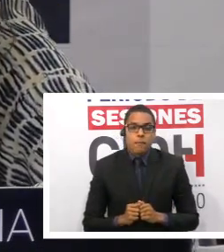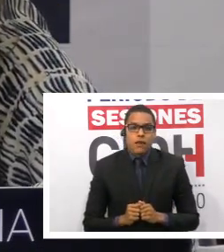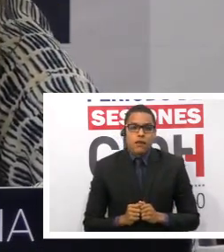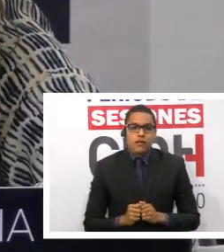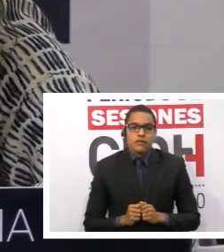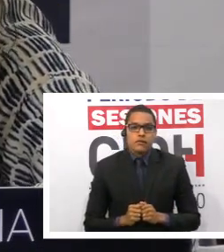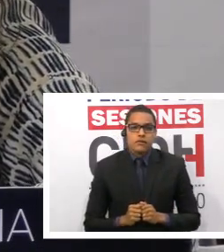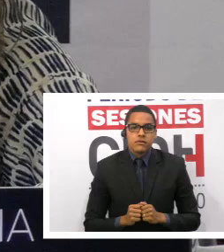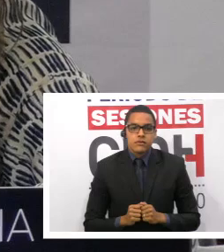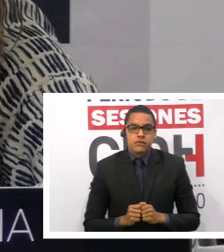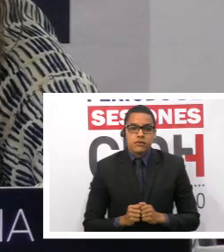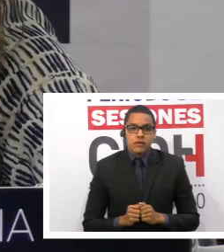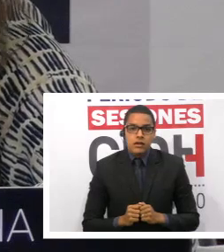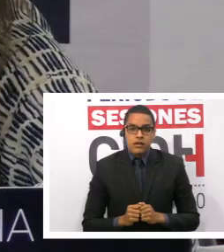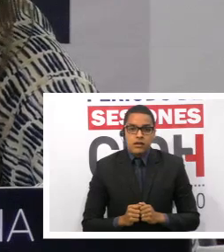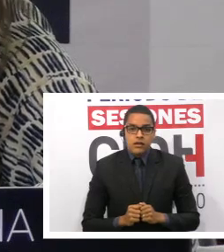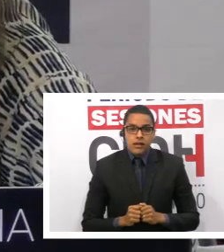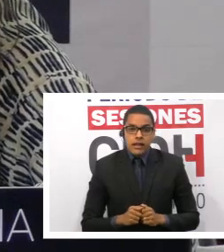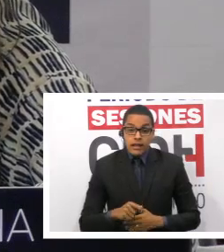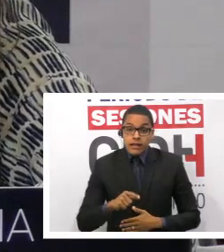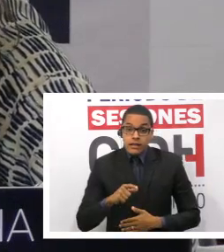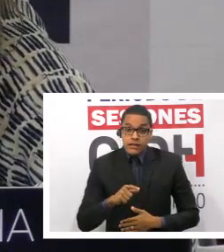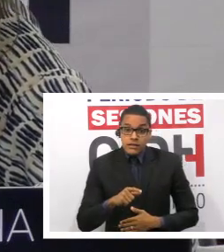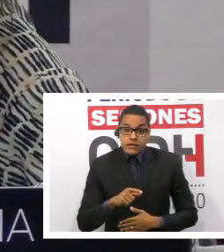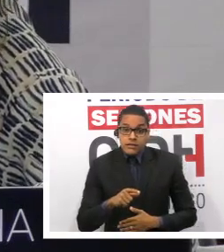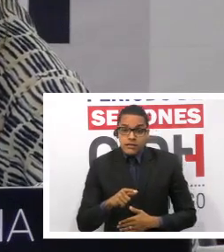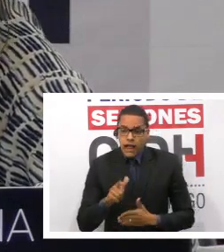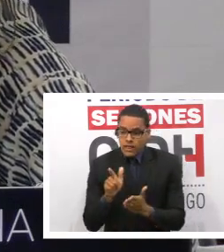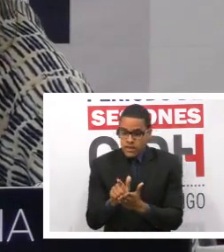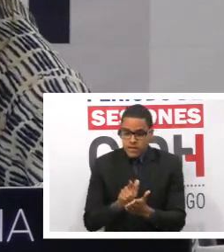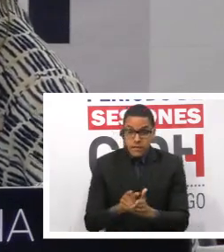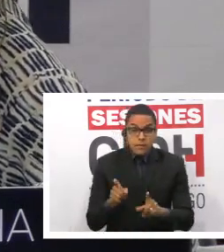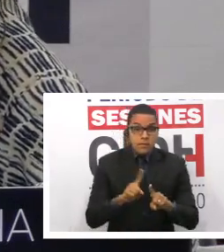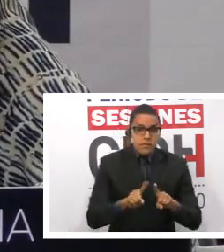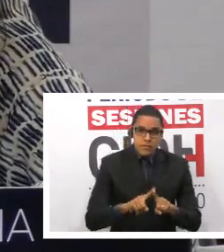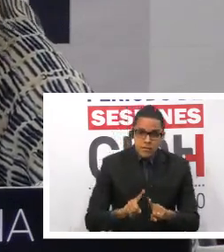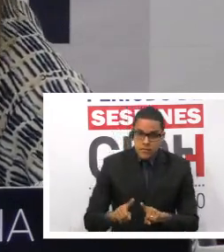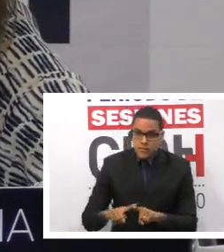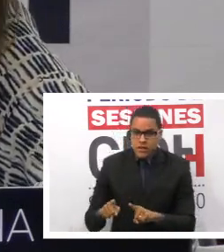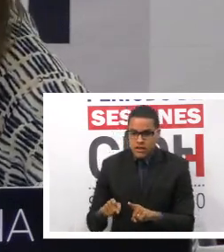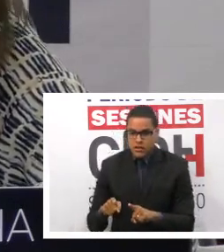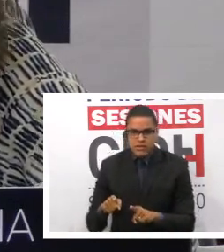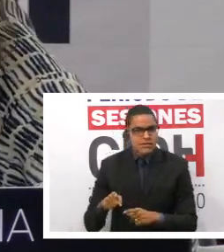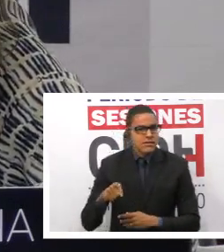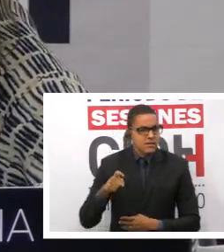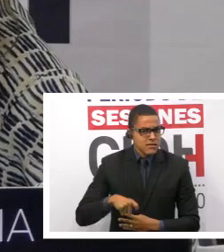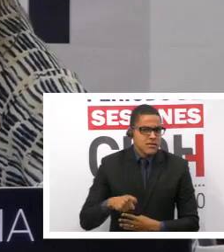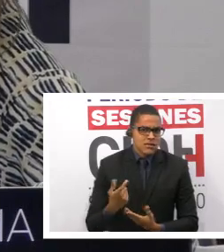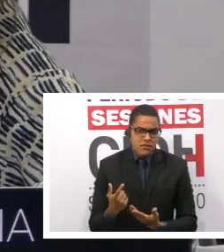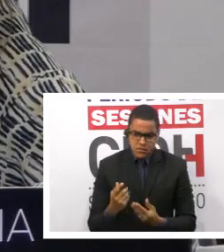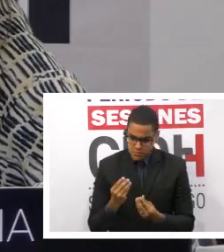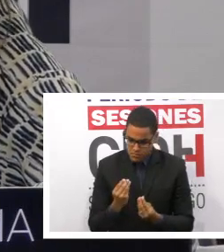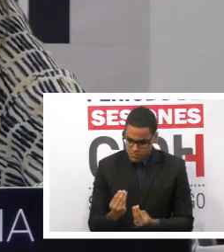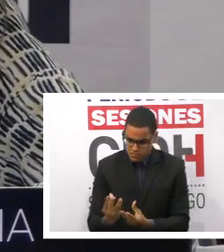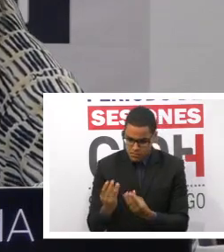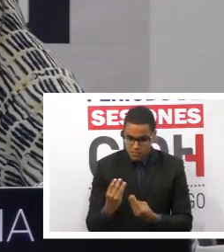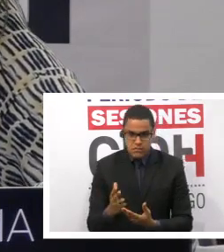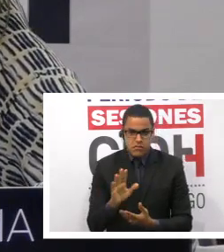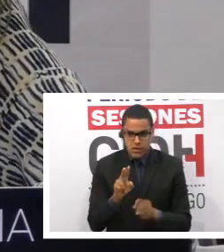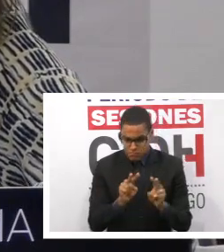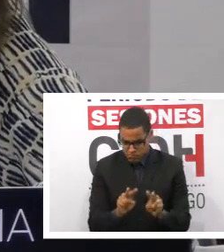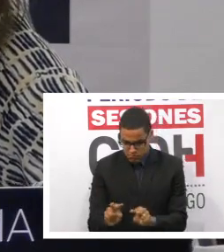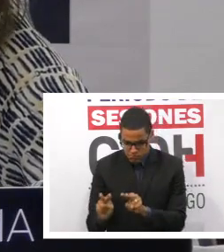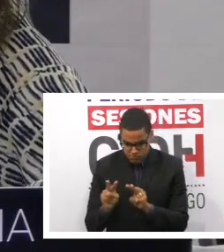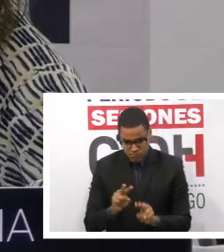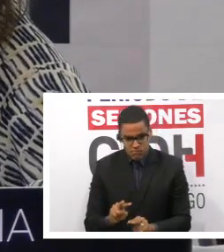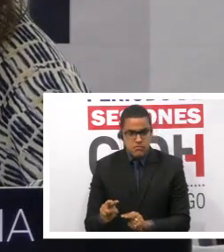esencial de cada derecho con base en criterios de accesibilidad disponibilidad aceptabilidad y cultural y